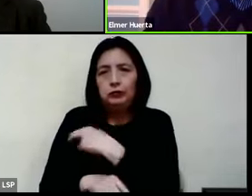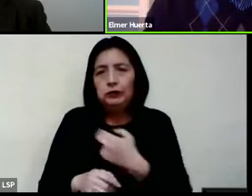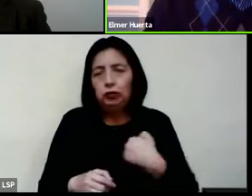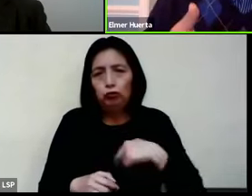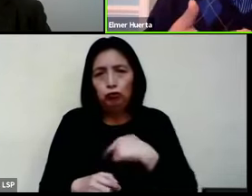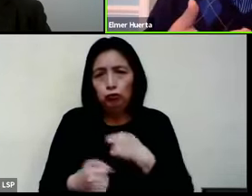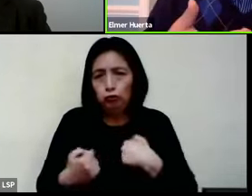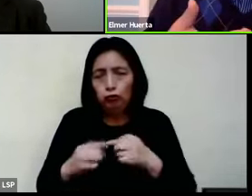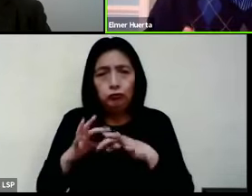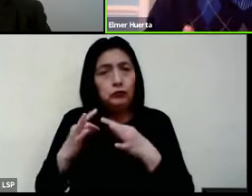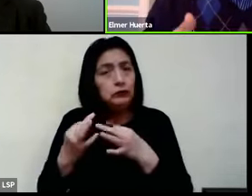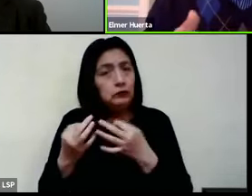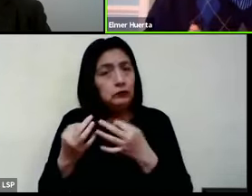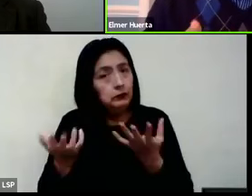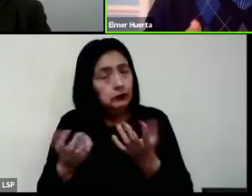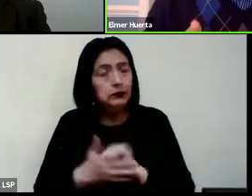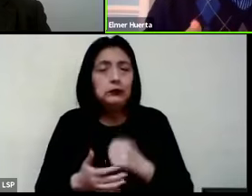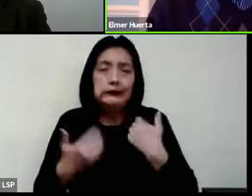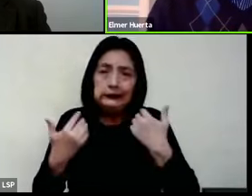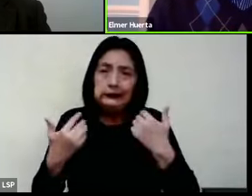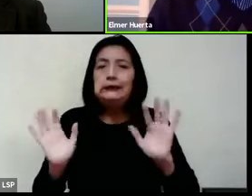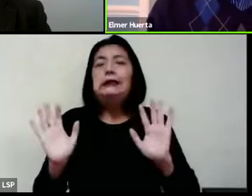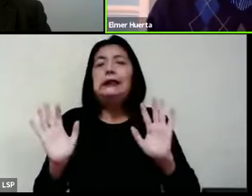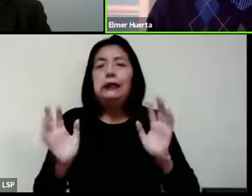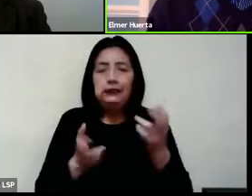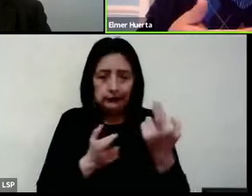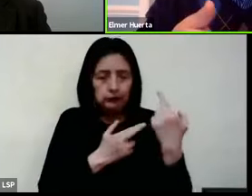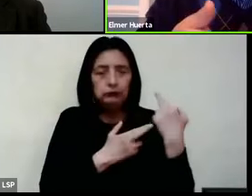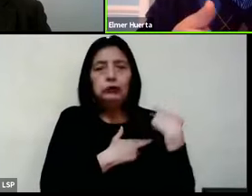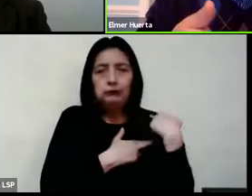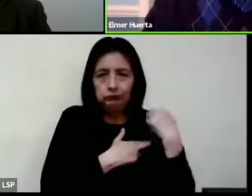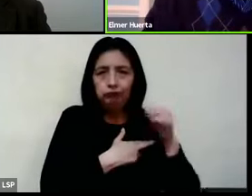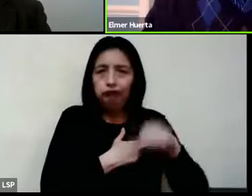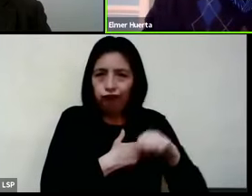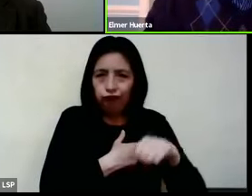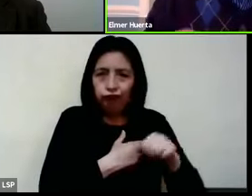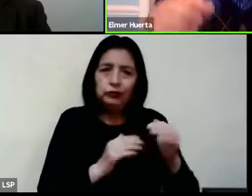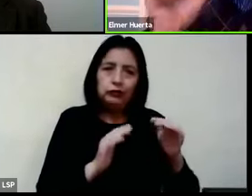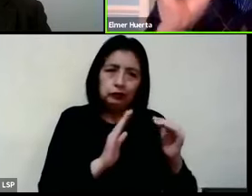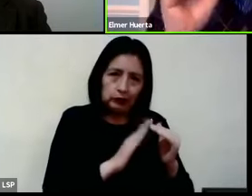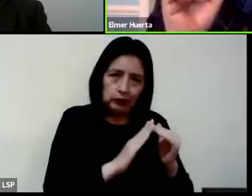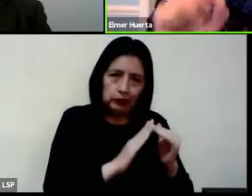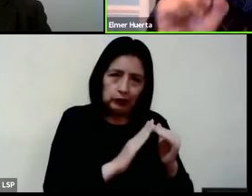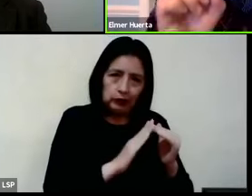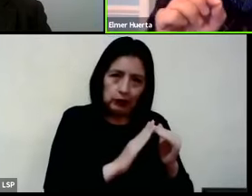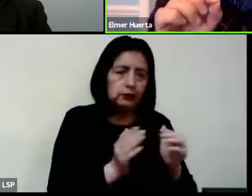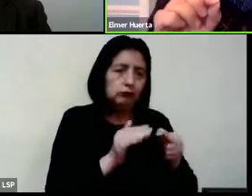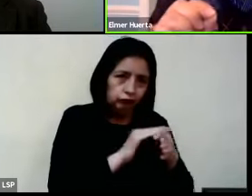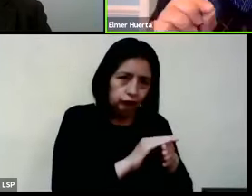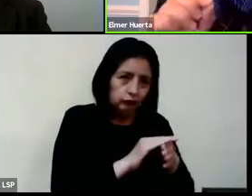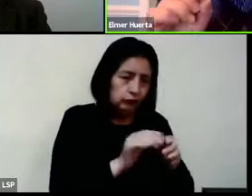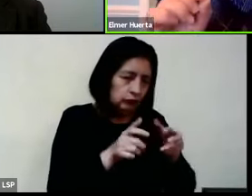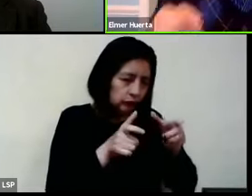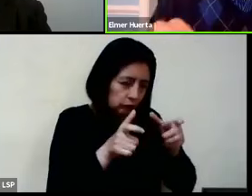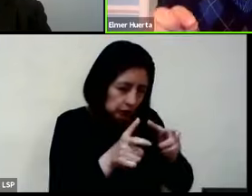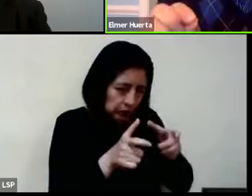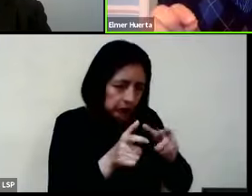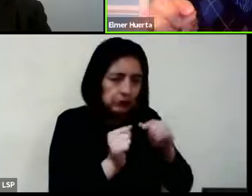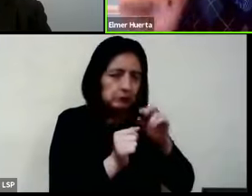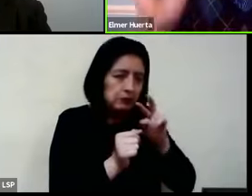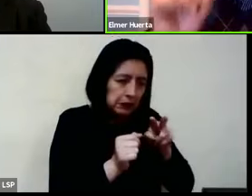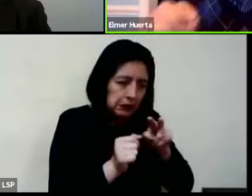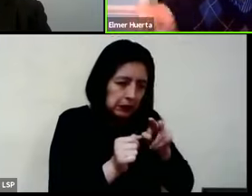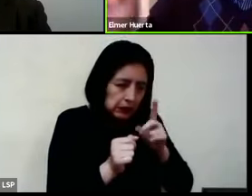nosotros como familia hemos cumplido con la responsabilidad de tenerlo en la casa, de detectar temprano la